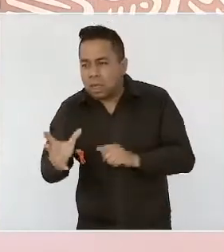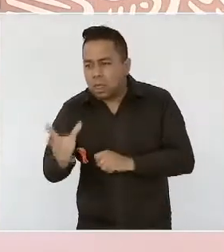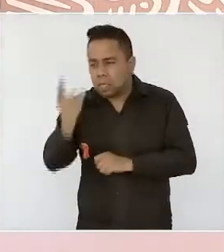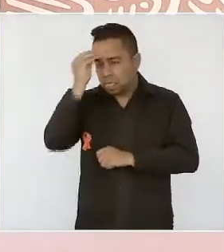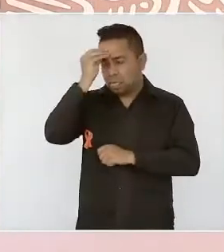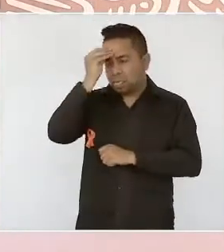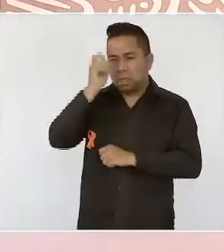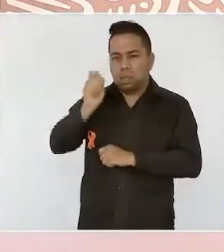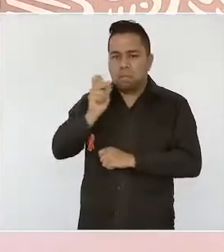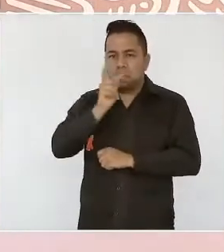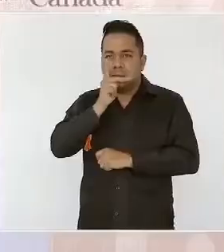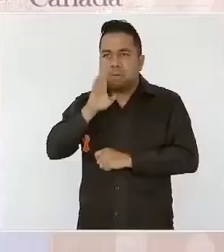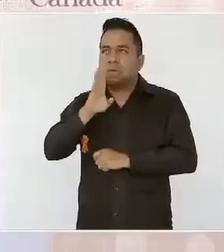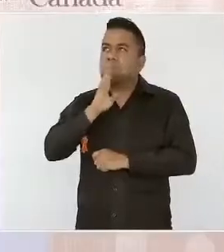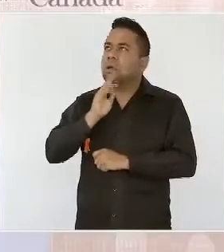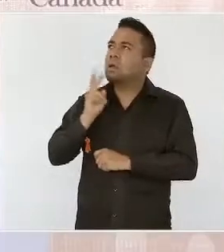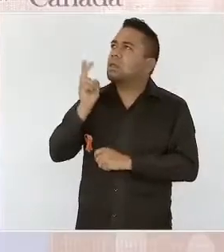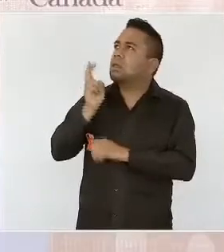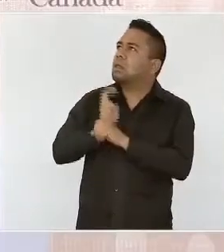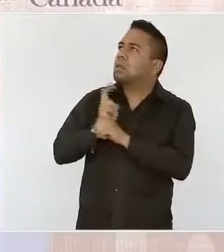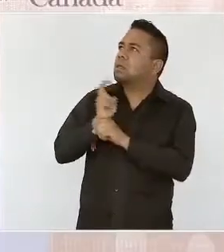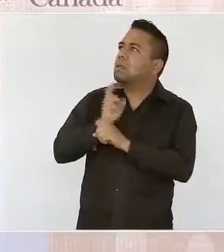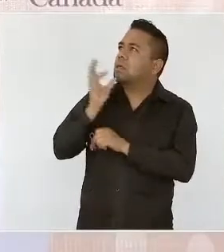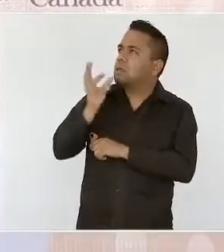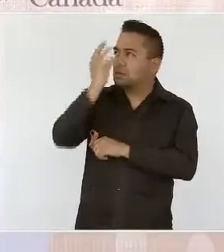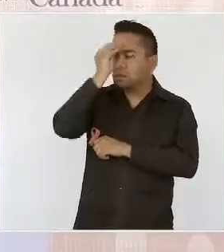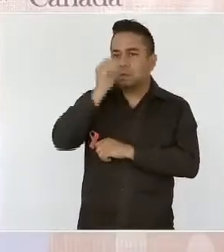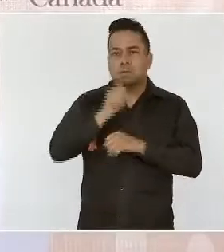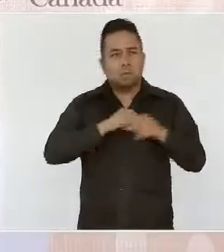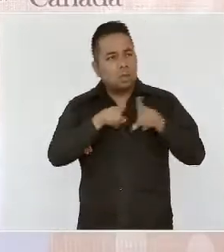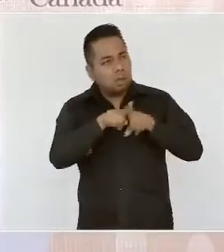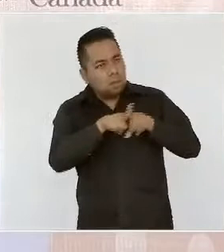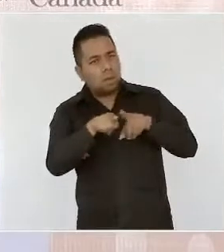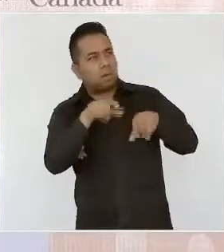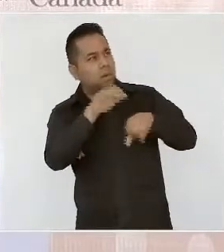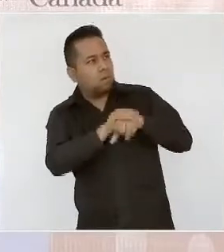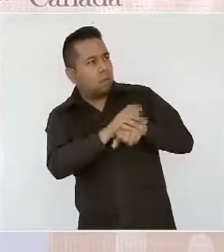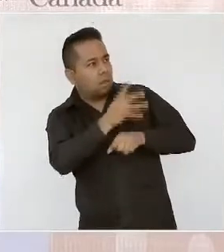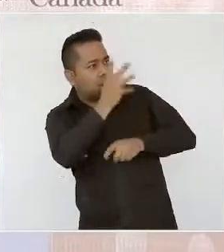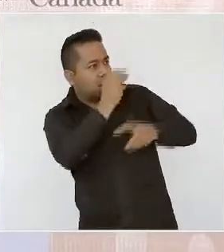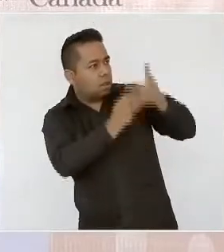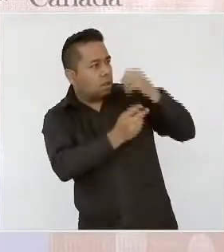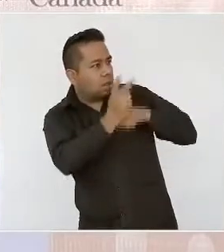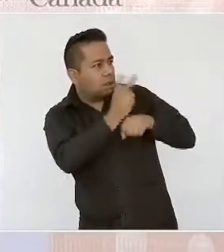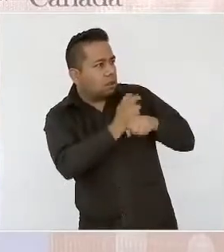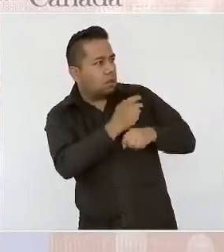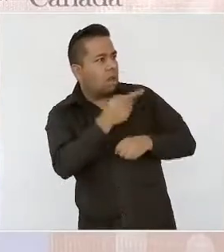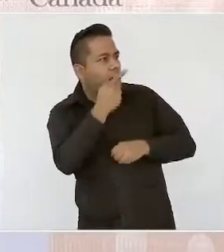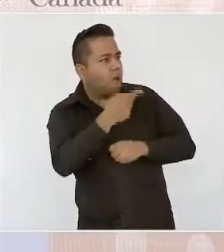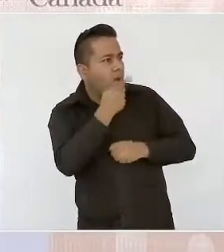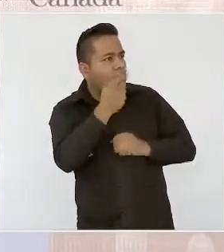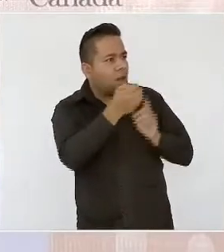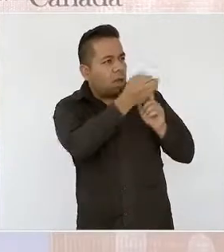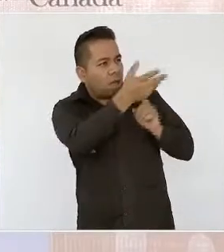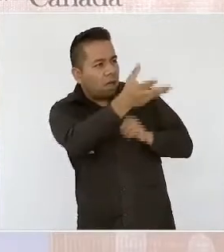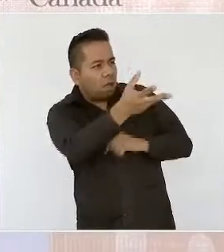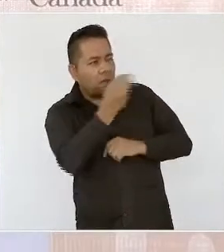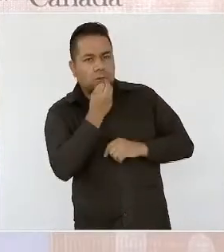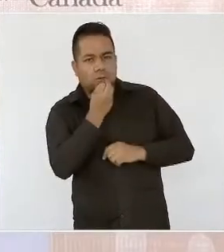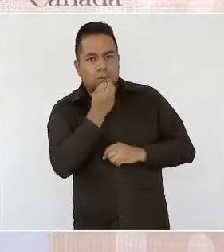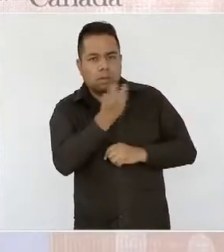Imitamos a nuestros padres, a nuestros hermanos, a nuestros amigos, en lo que dicen.